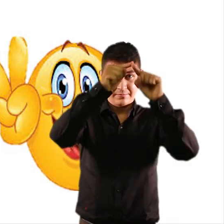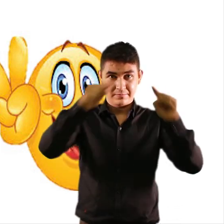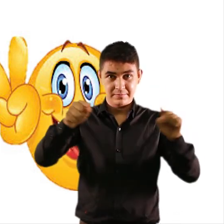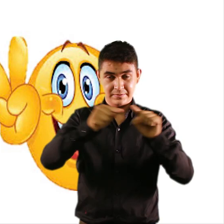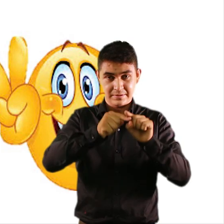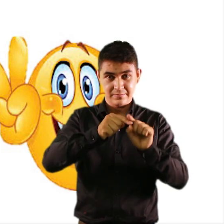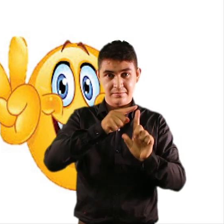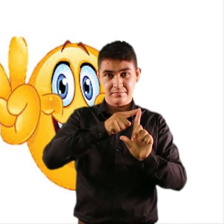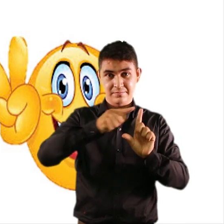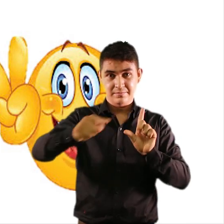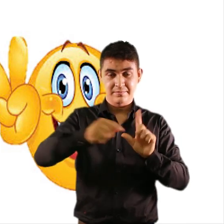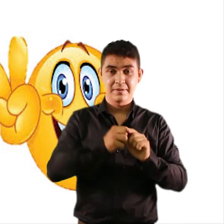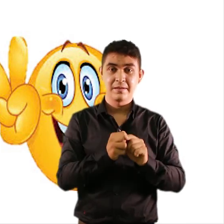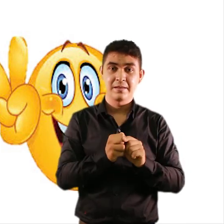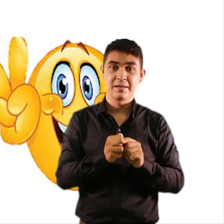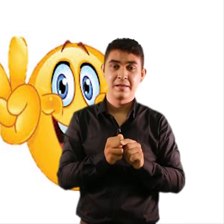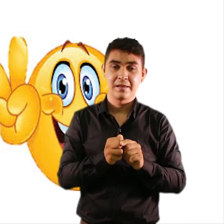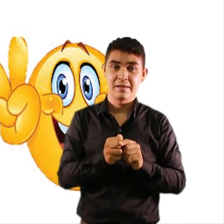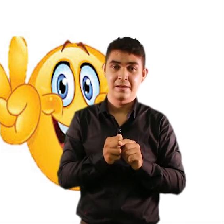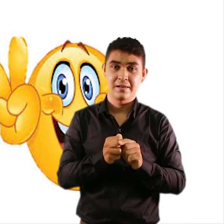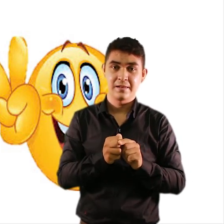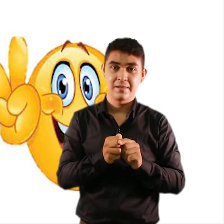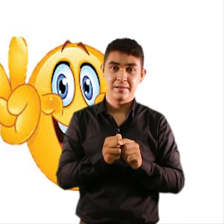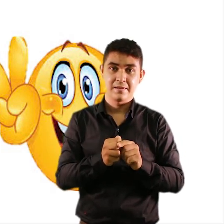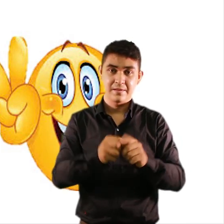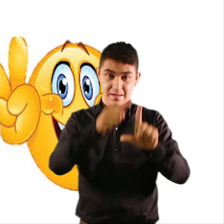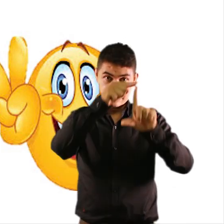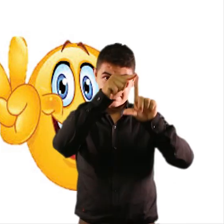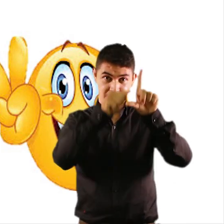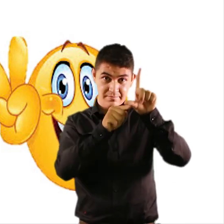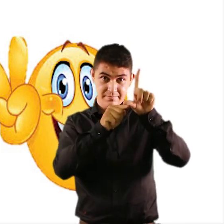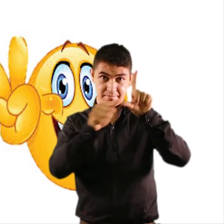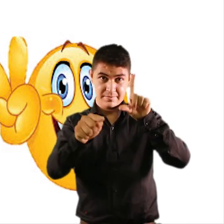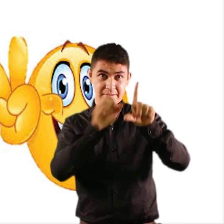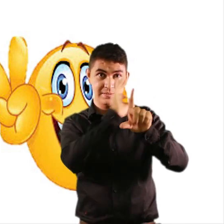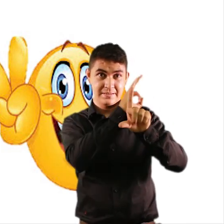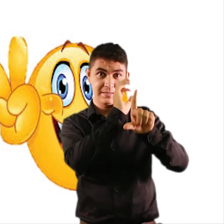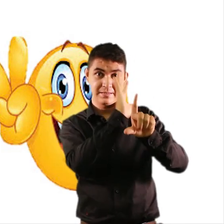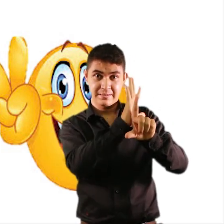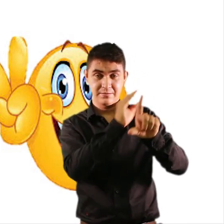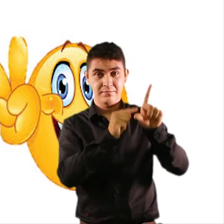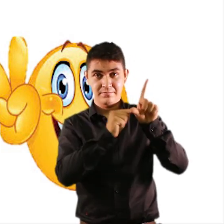cuyos catetos miden 35 y 12 centímetros.